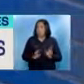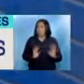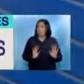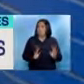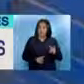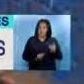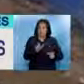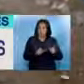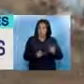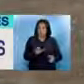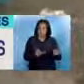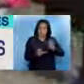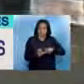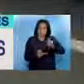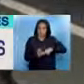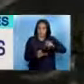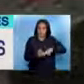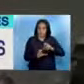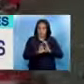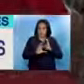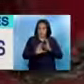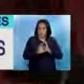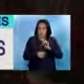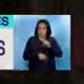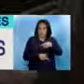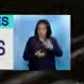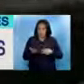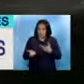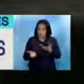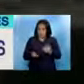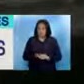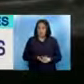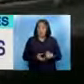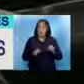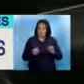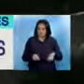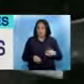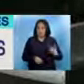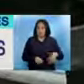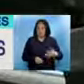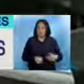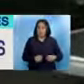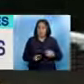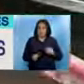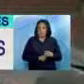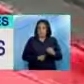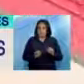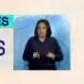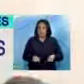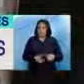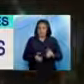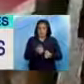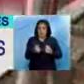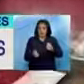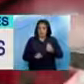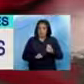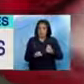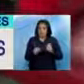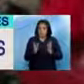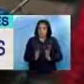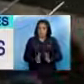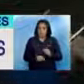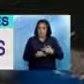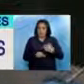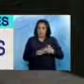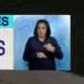los pasajeros que iban en este vehículo de transporte público sí resultaron heridos. El chofer de nombre